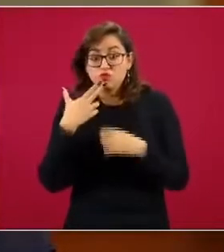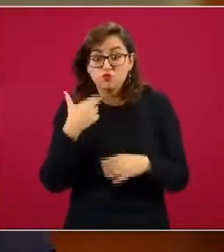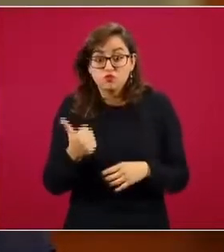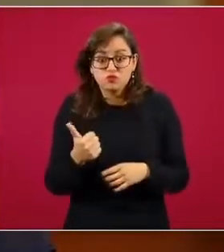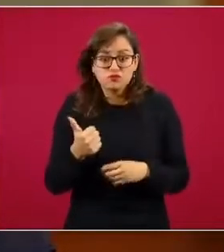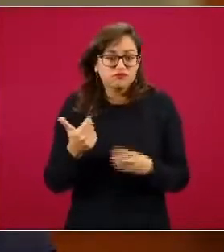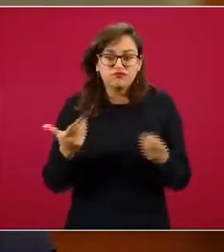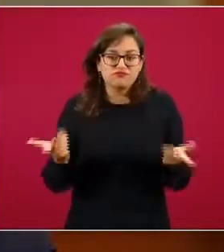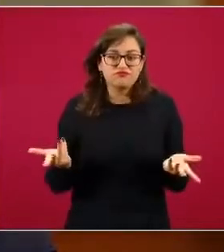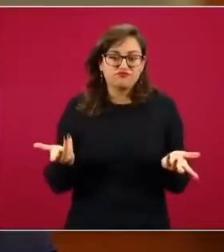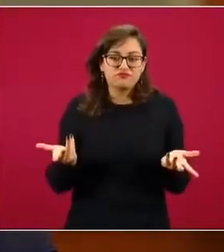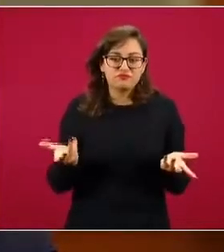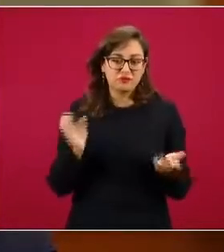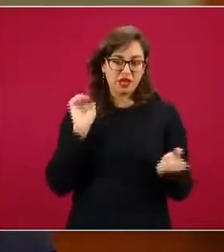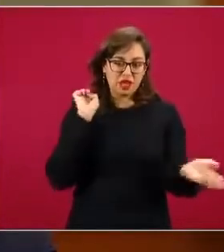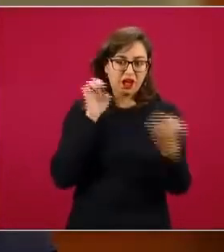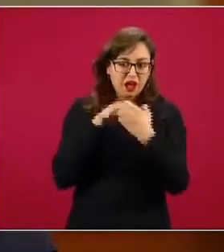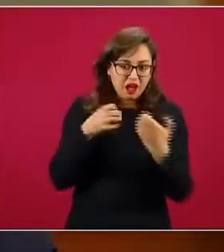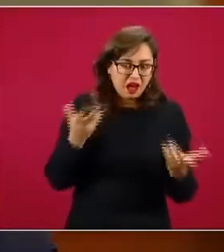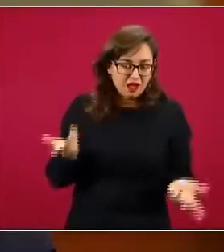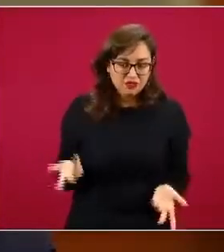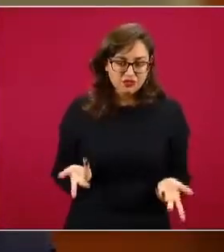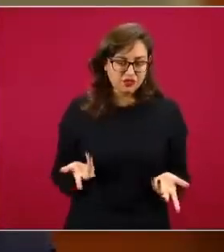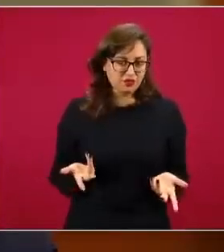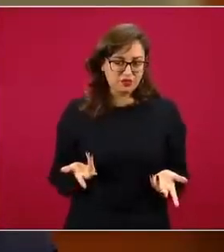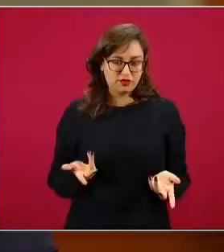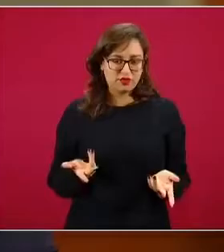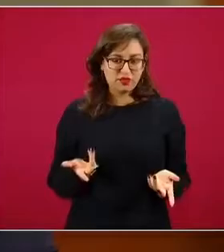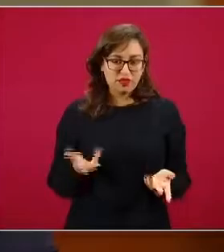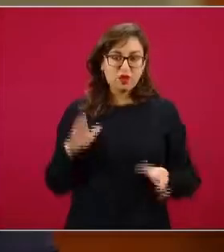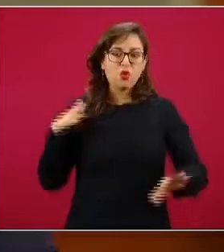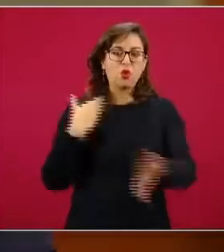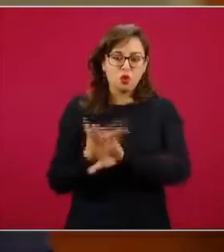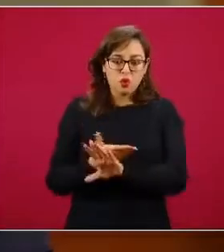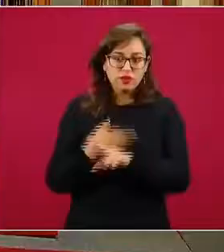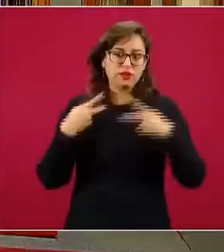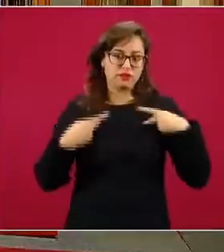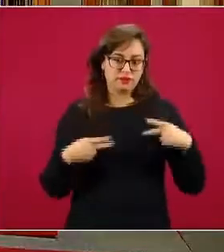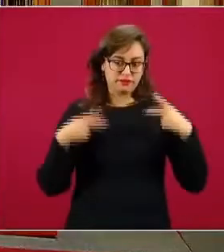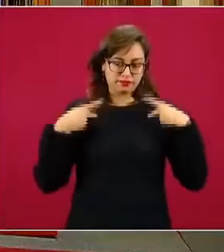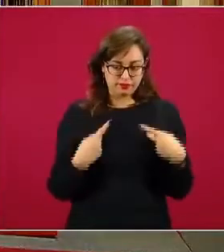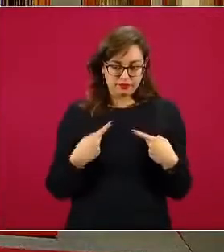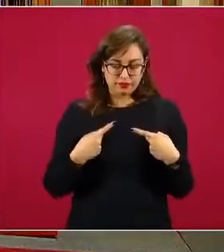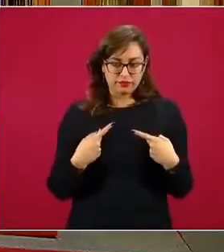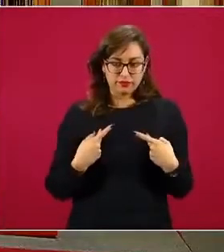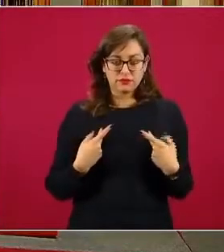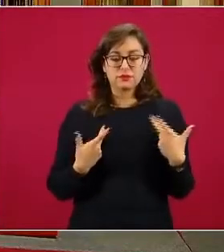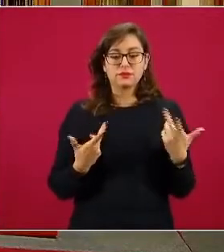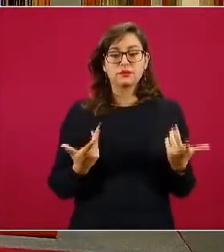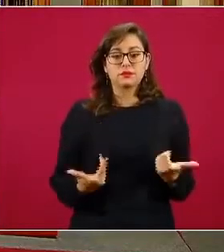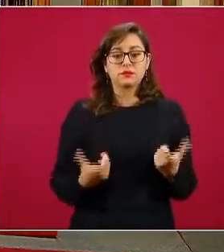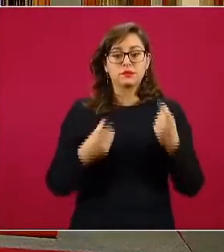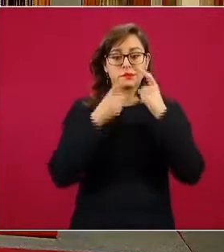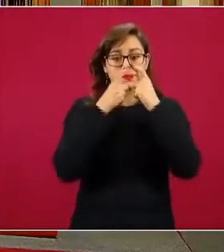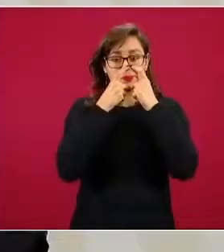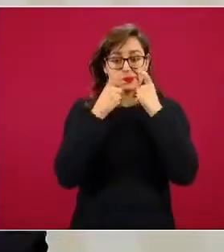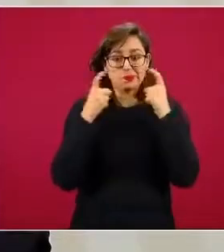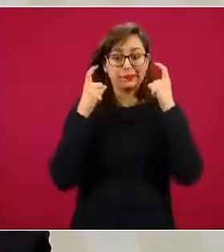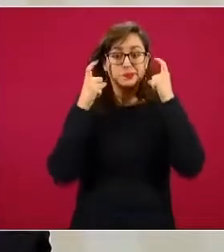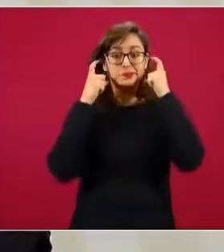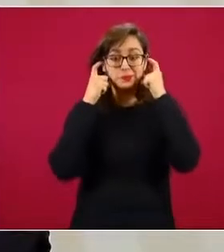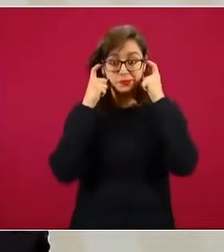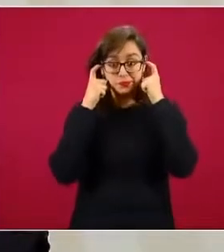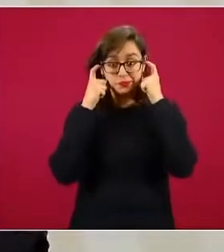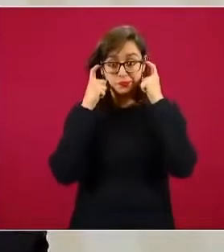en realidad no sirven y están engañando a la gente y están perjudicando a la gente. Si el cubrebocas que están utilizando ustedes